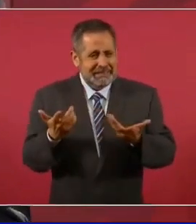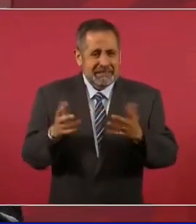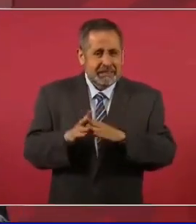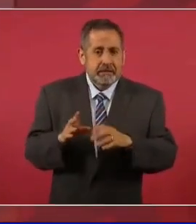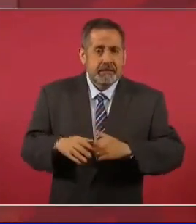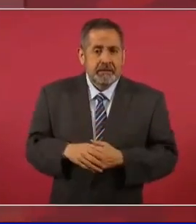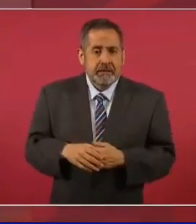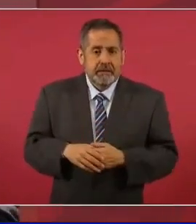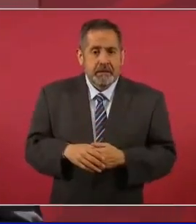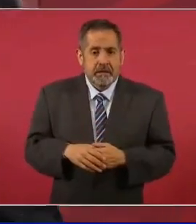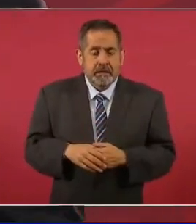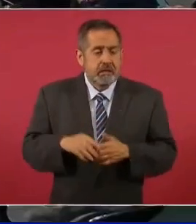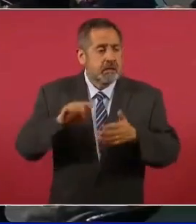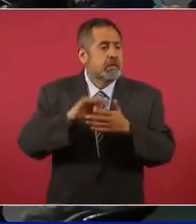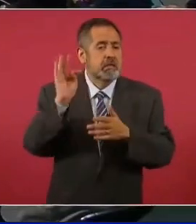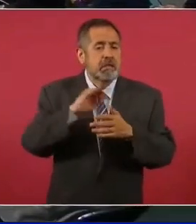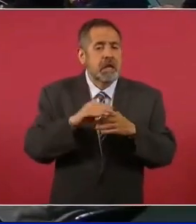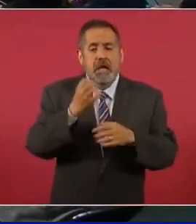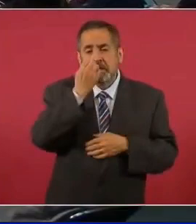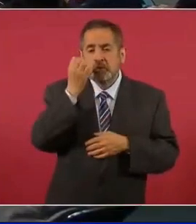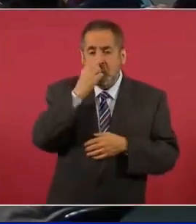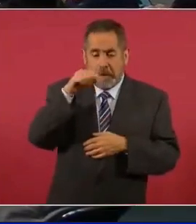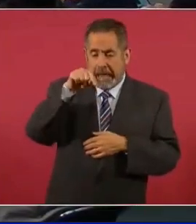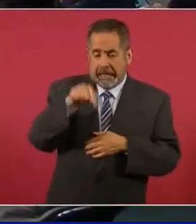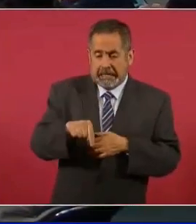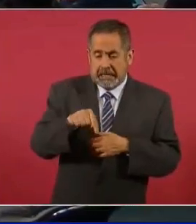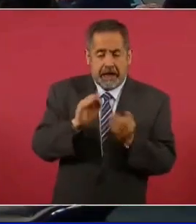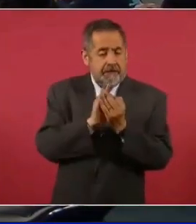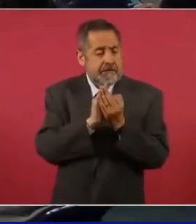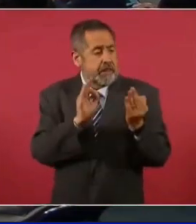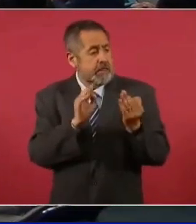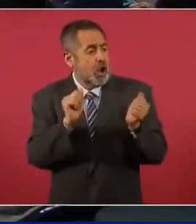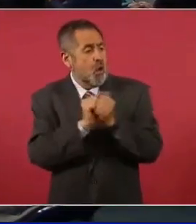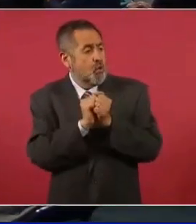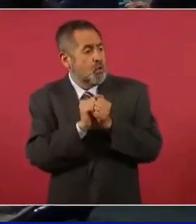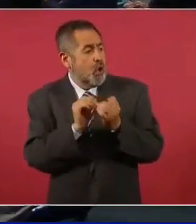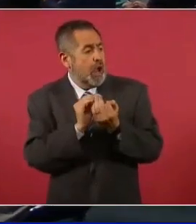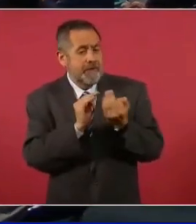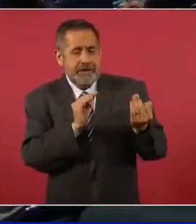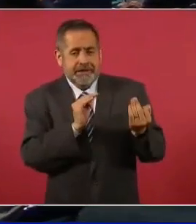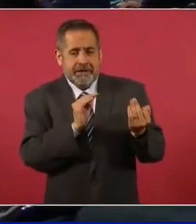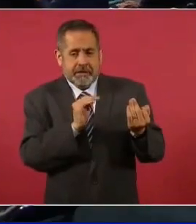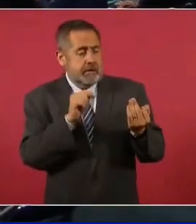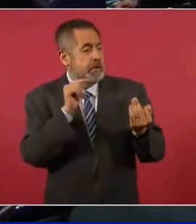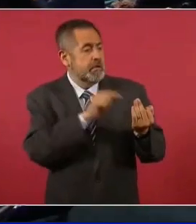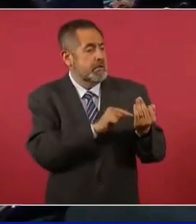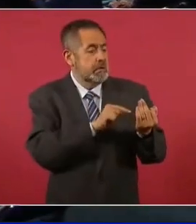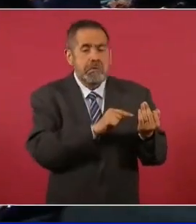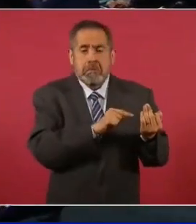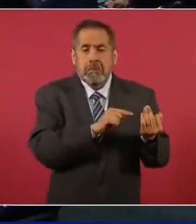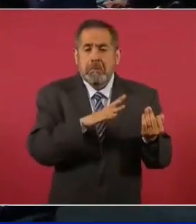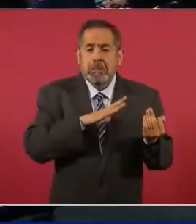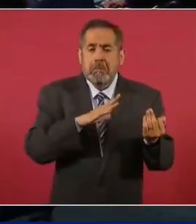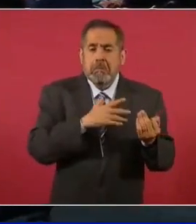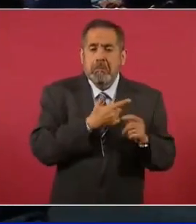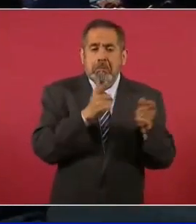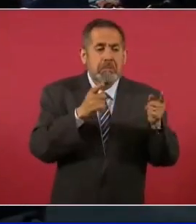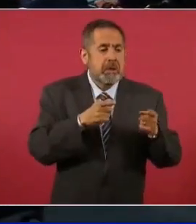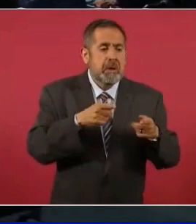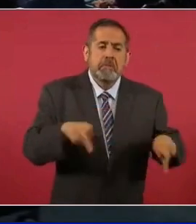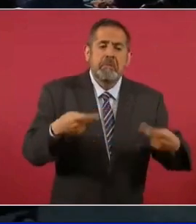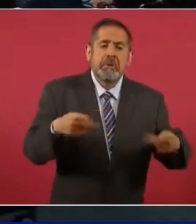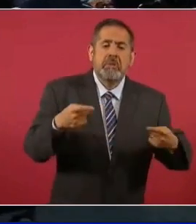puede estar una escuela junto y ahí hay una